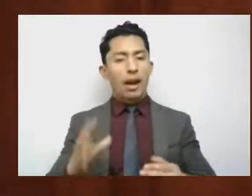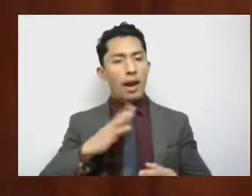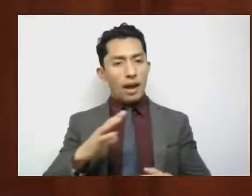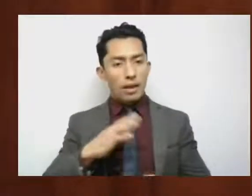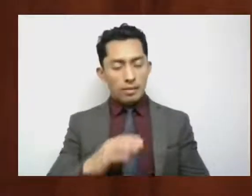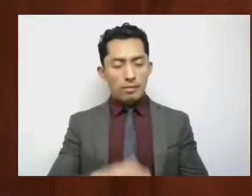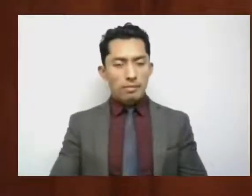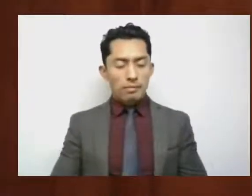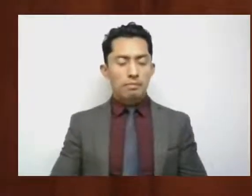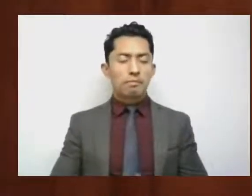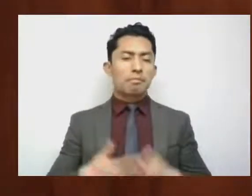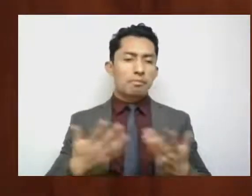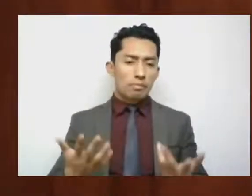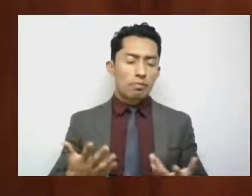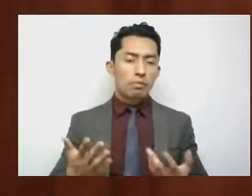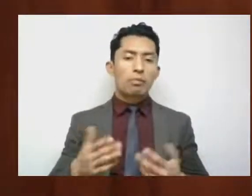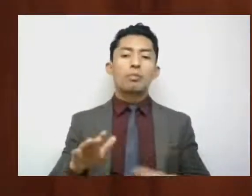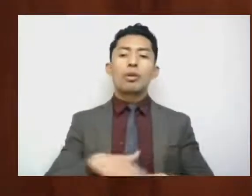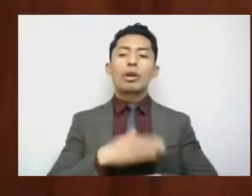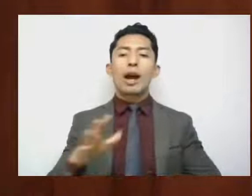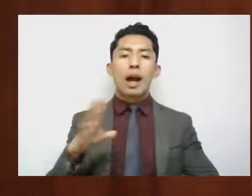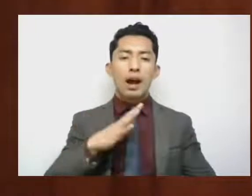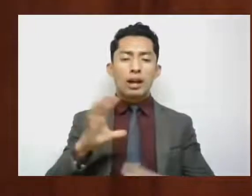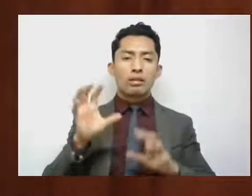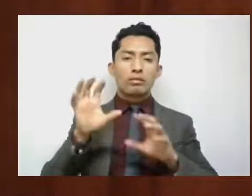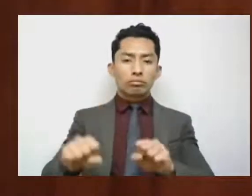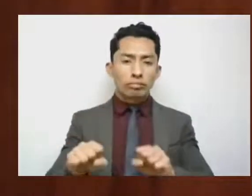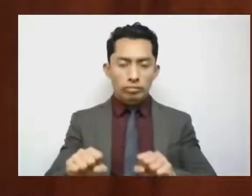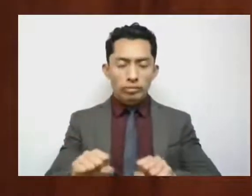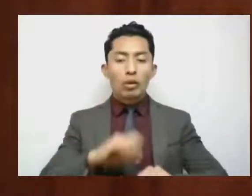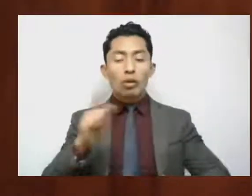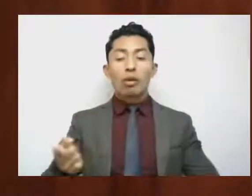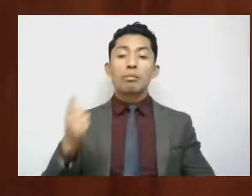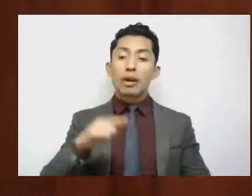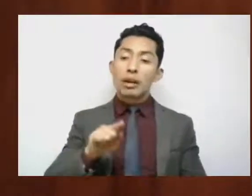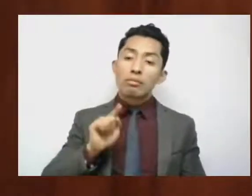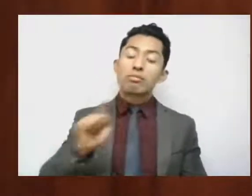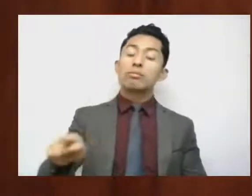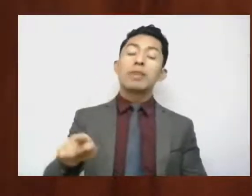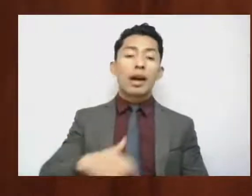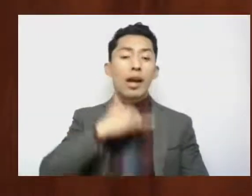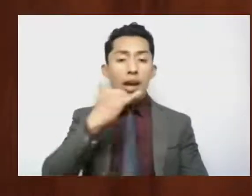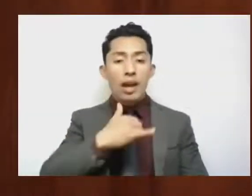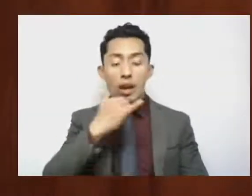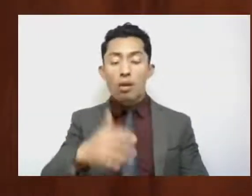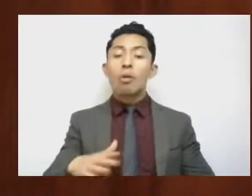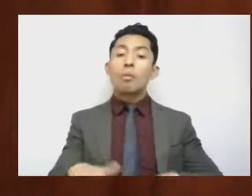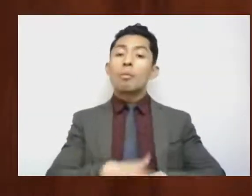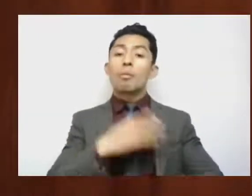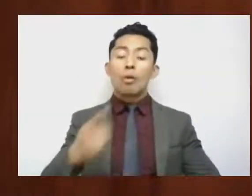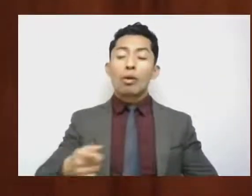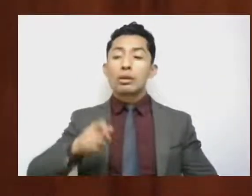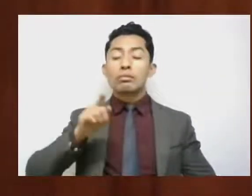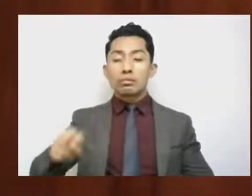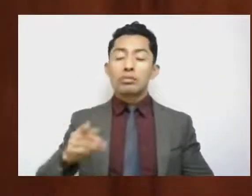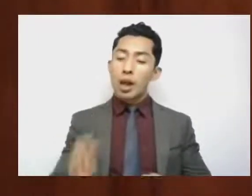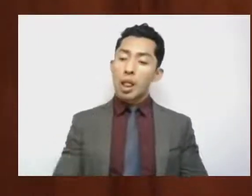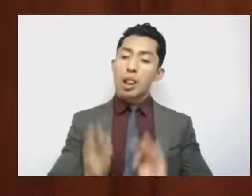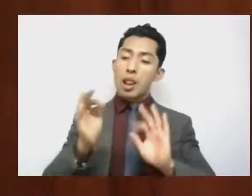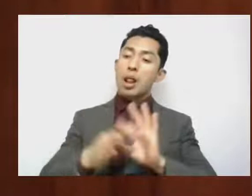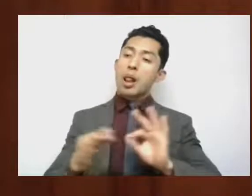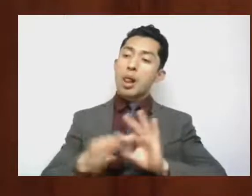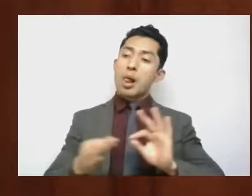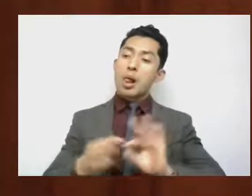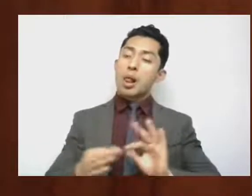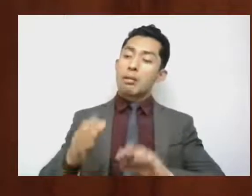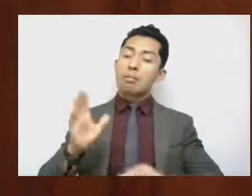derivadas de la detención arbitraria y la imputación indebida por el delito de ultrajes a la autoridad.